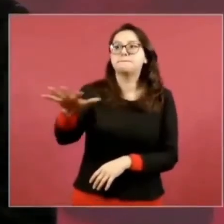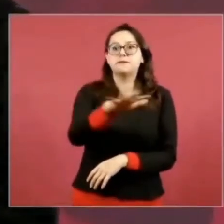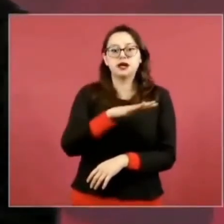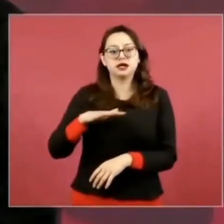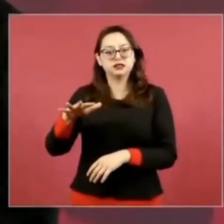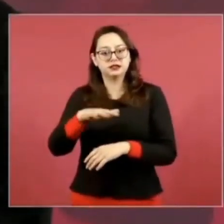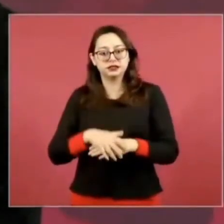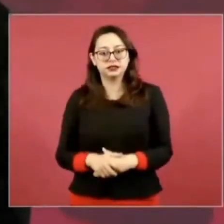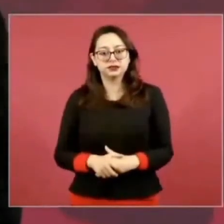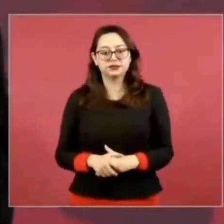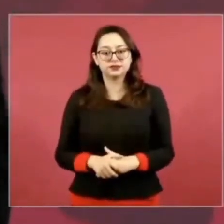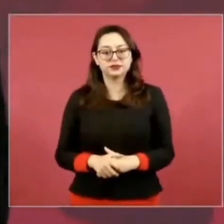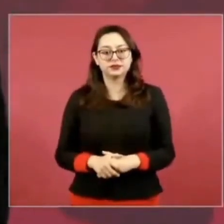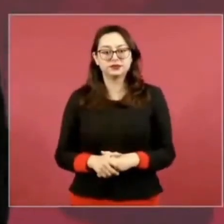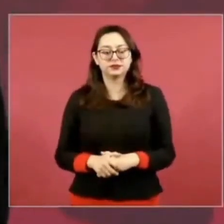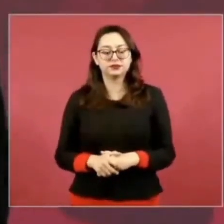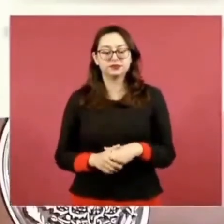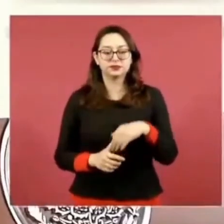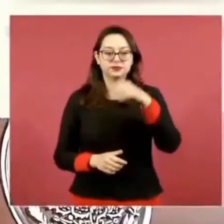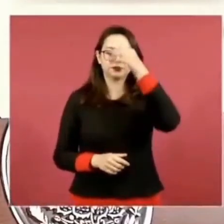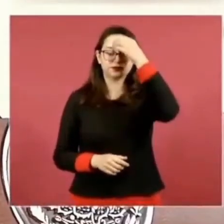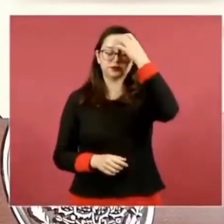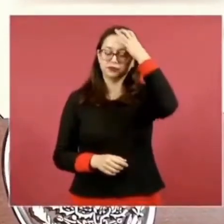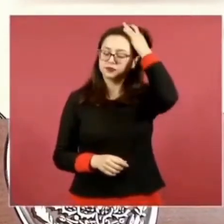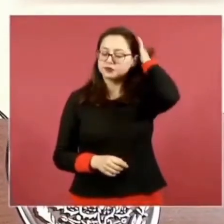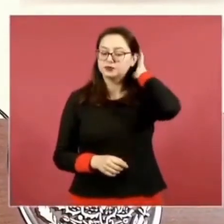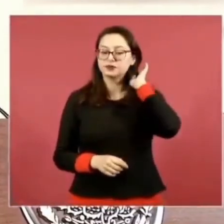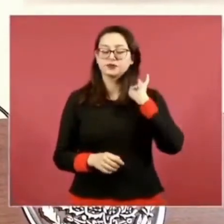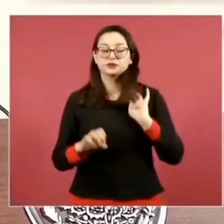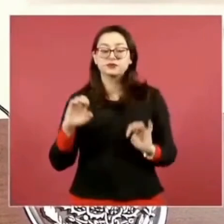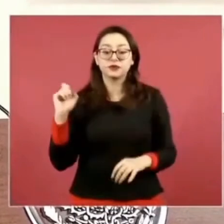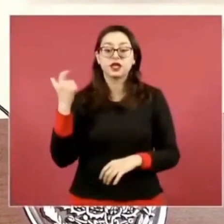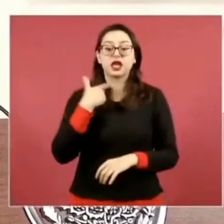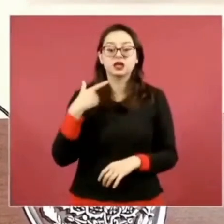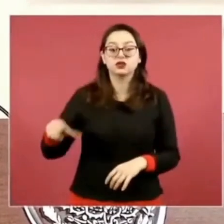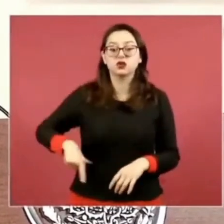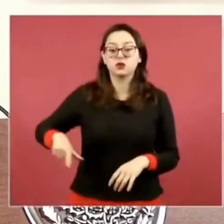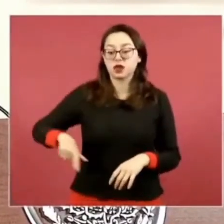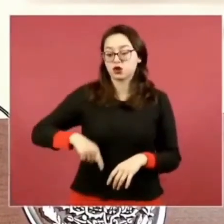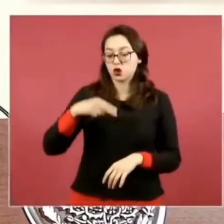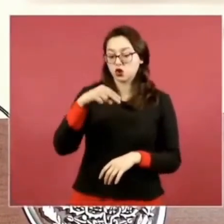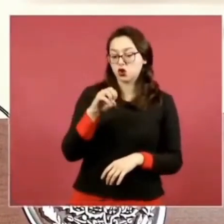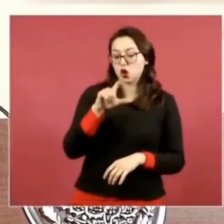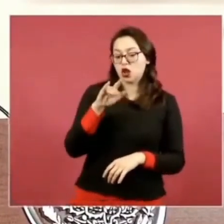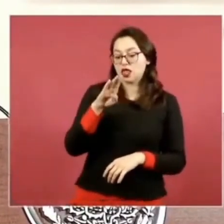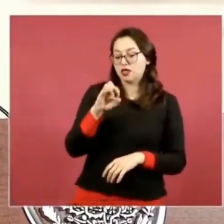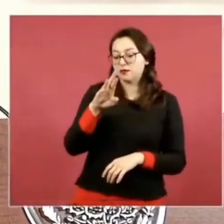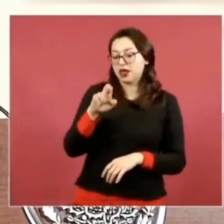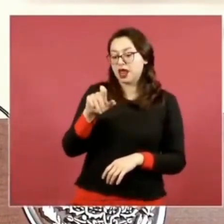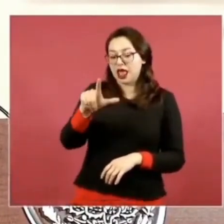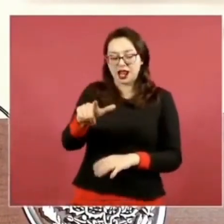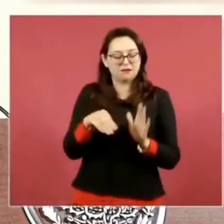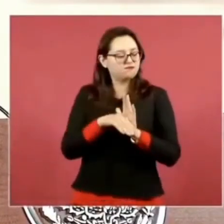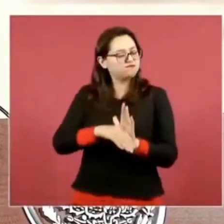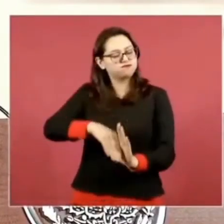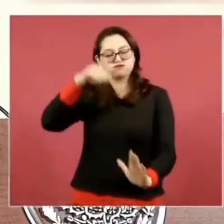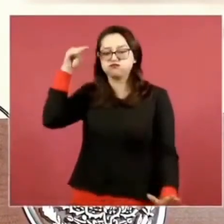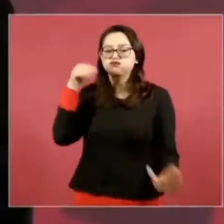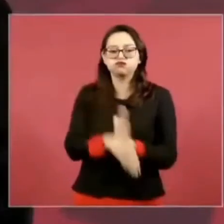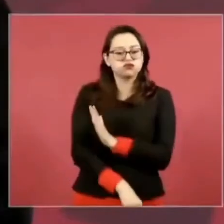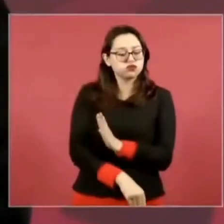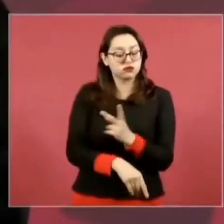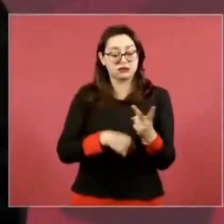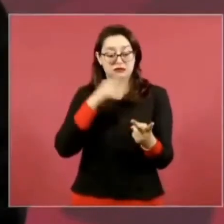Fue un rotundo fracaso el modelo neoliberal en lo económico y desde luego en lo